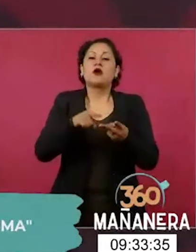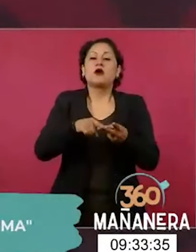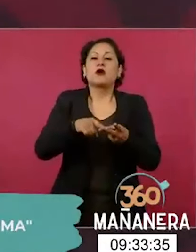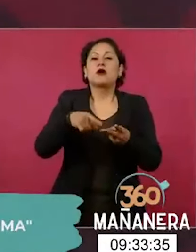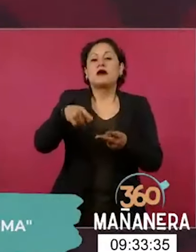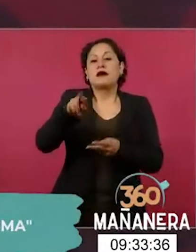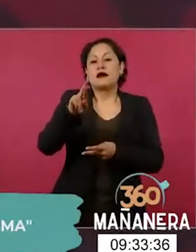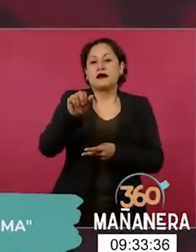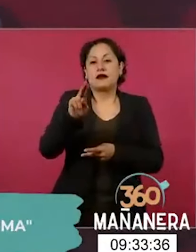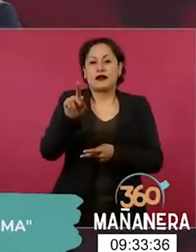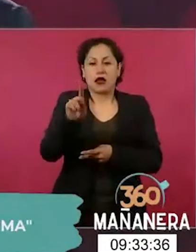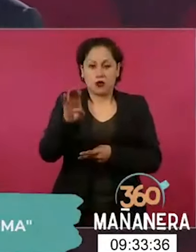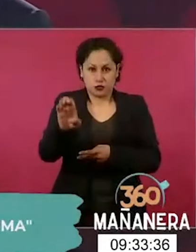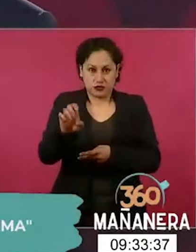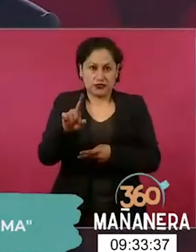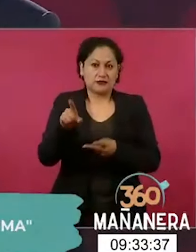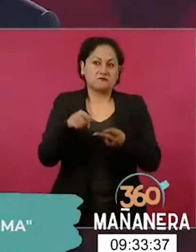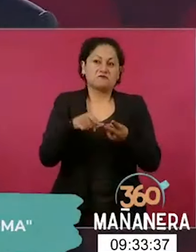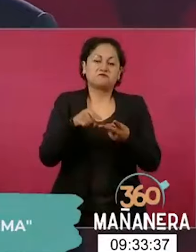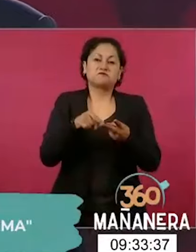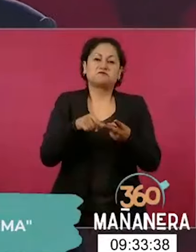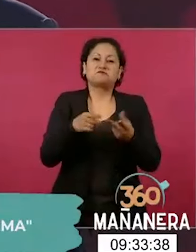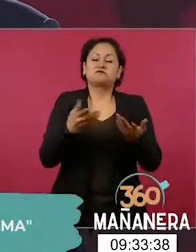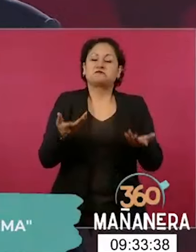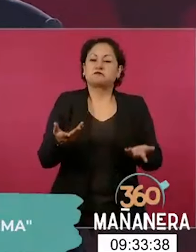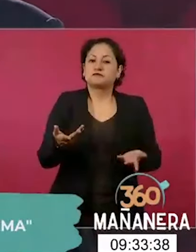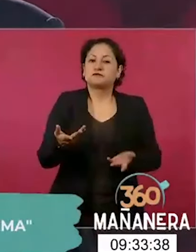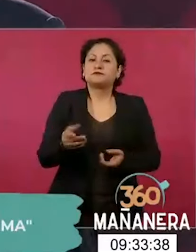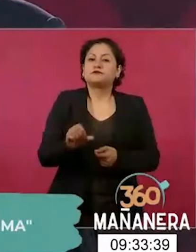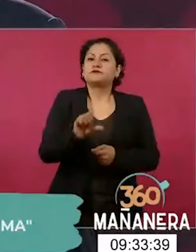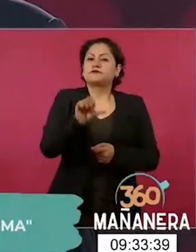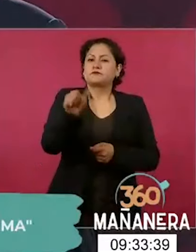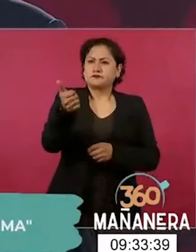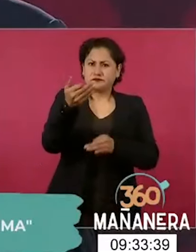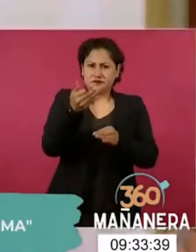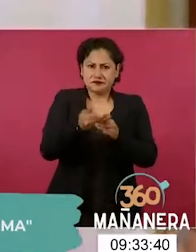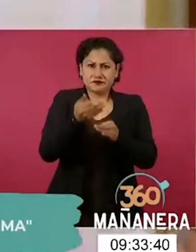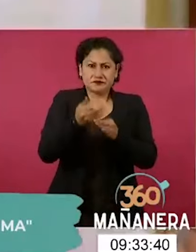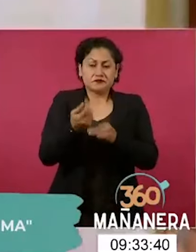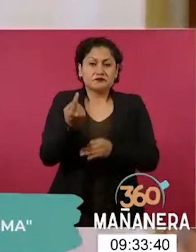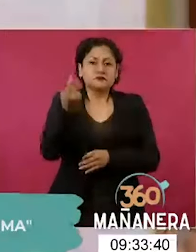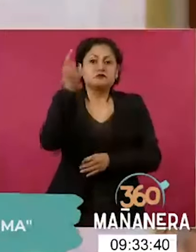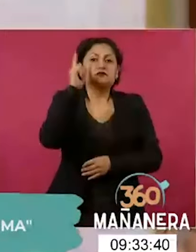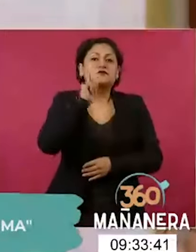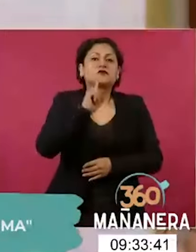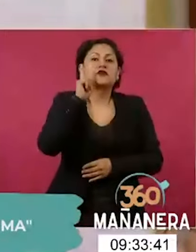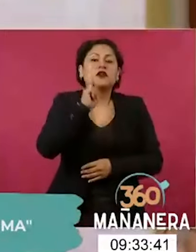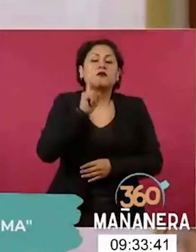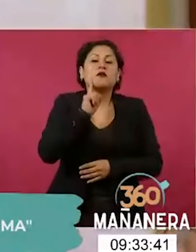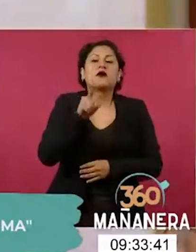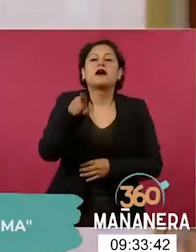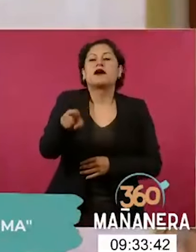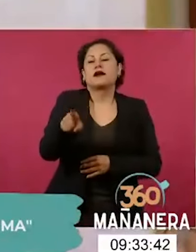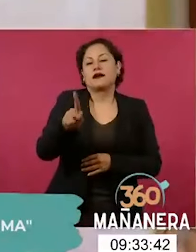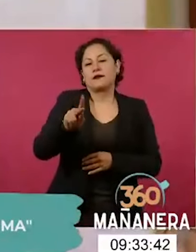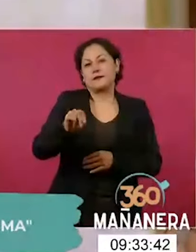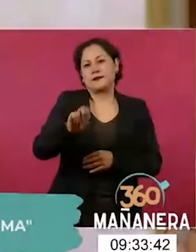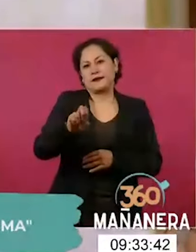crause este hay una señora ahora piny